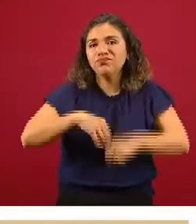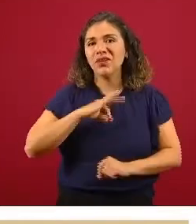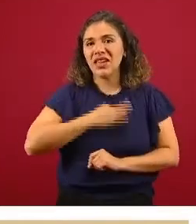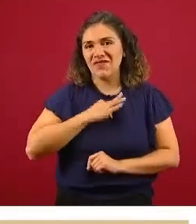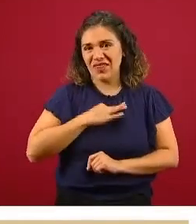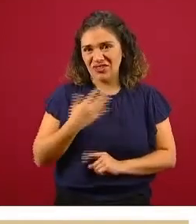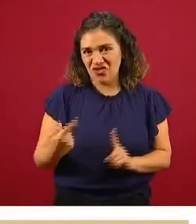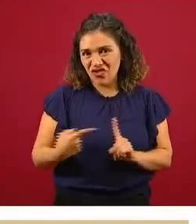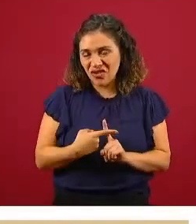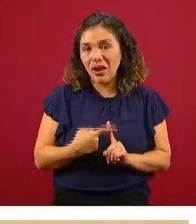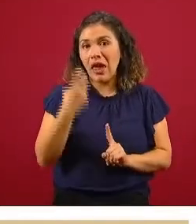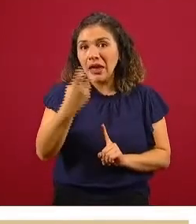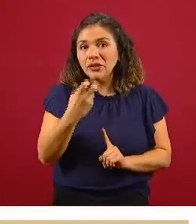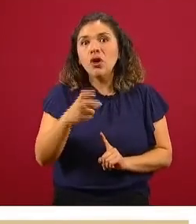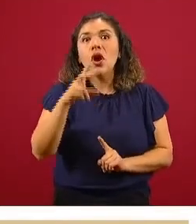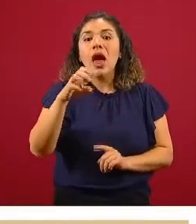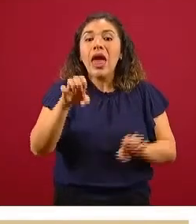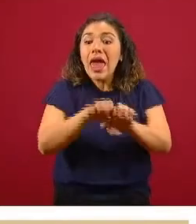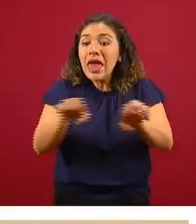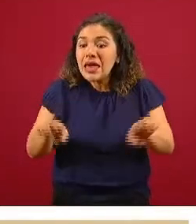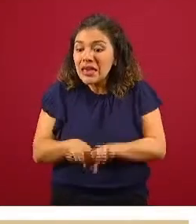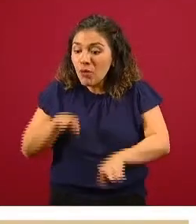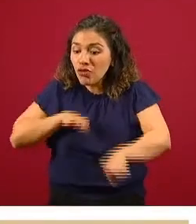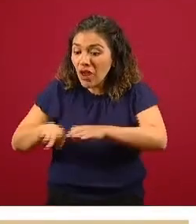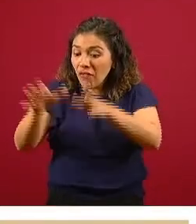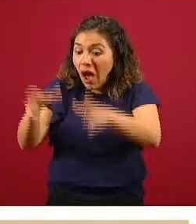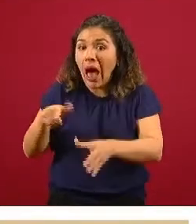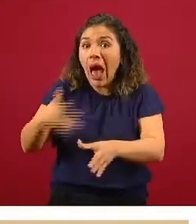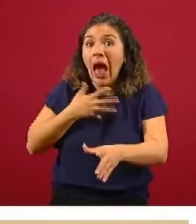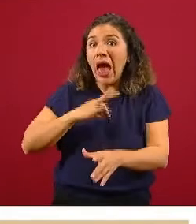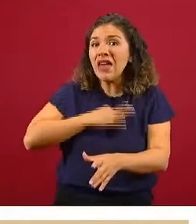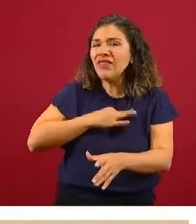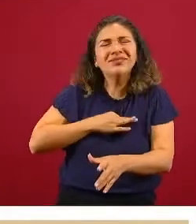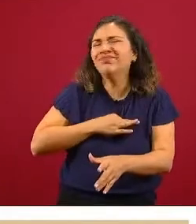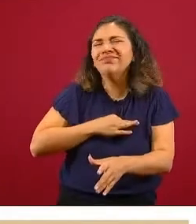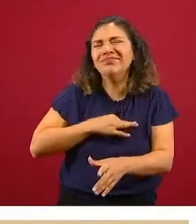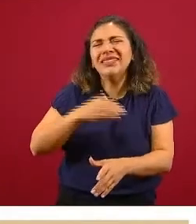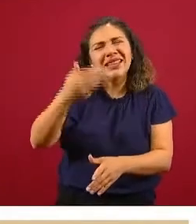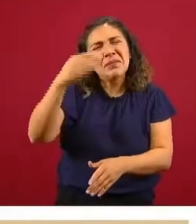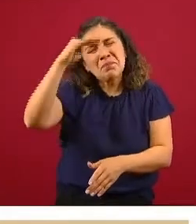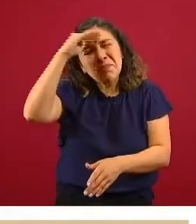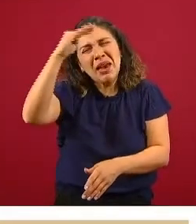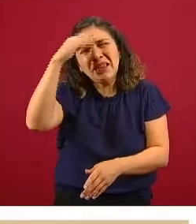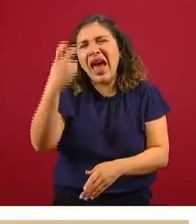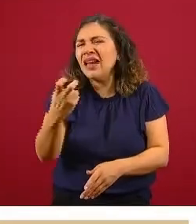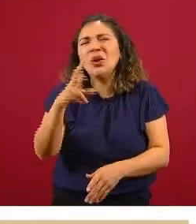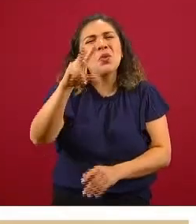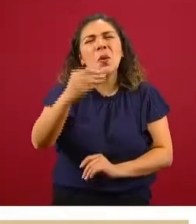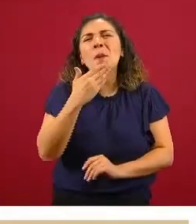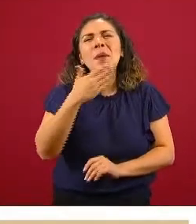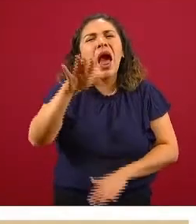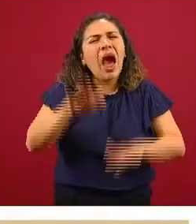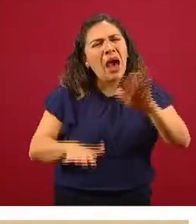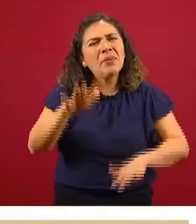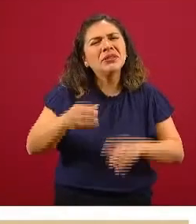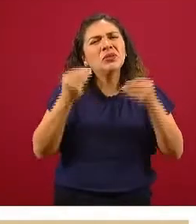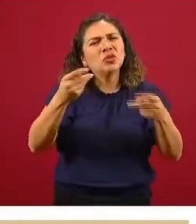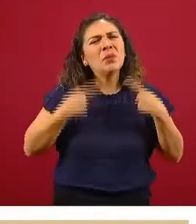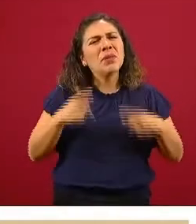no los equipos, no sé si me explico, para que quitemos esa idea que a veces está